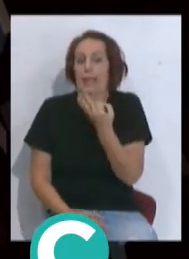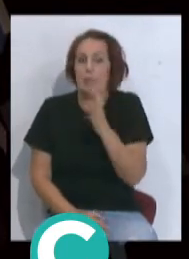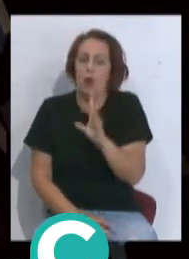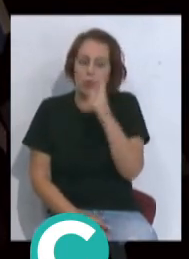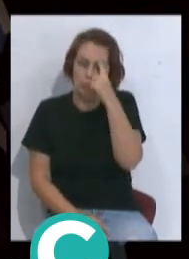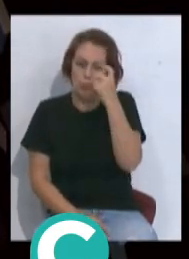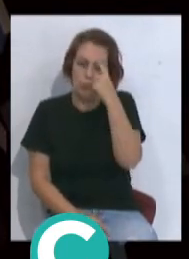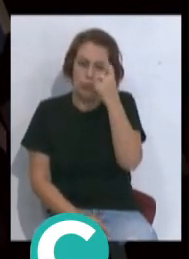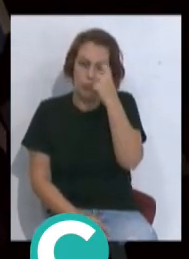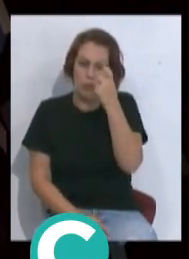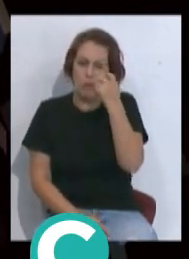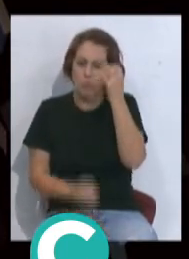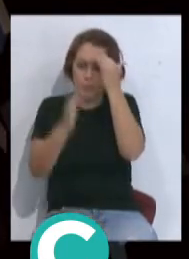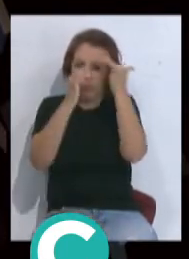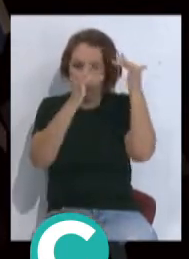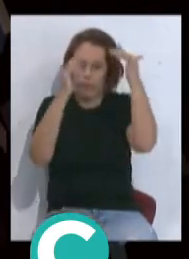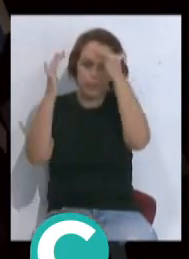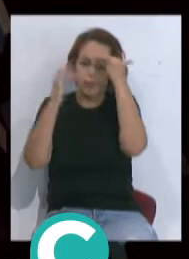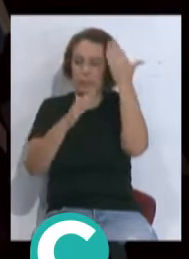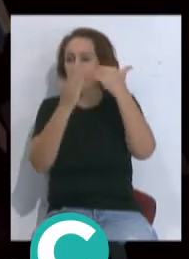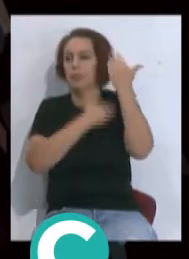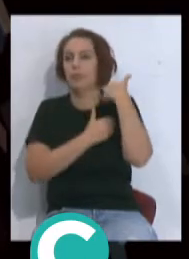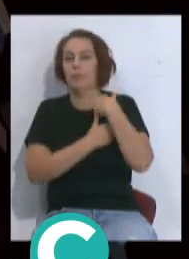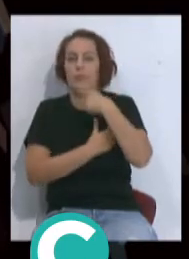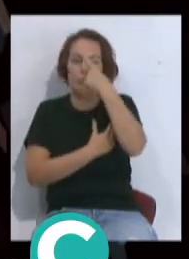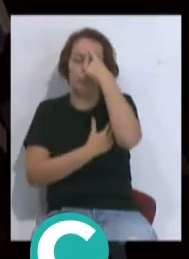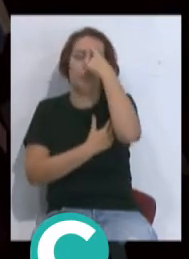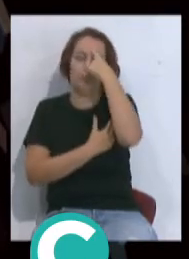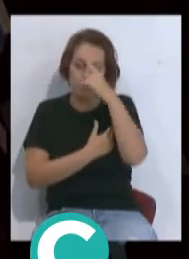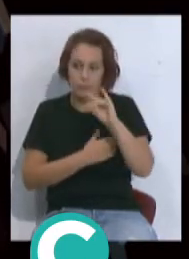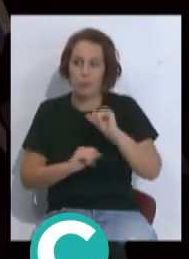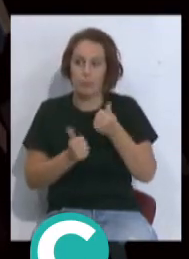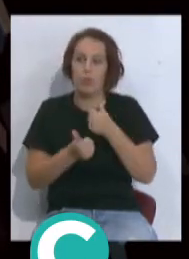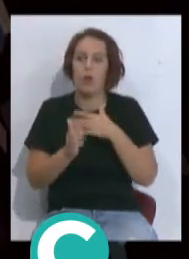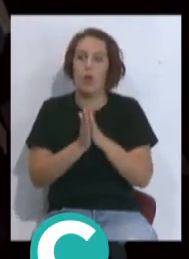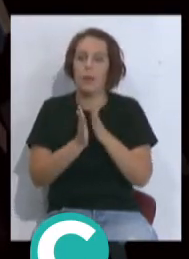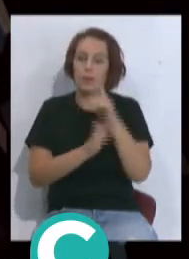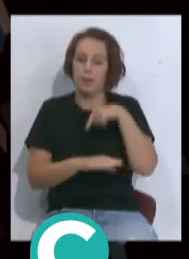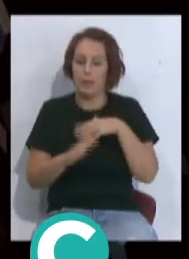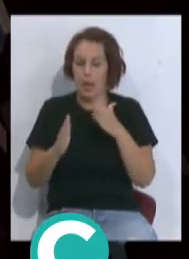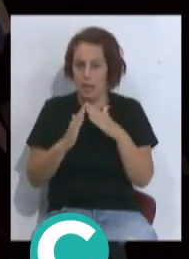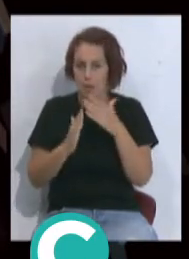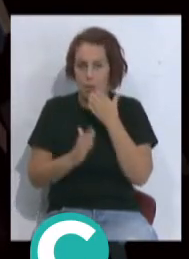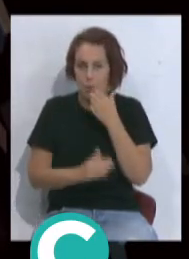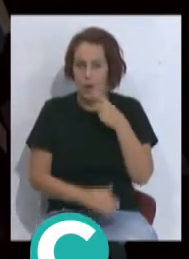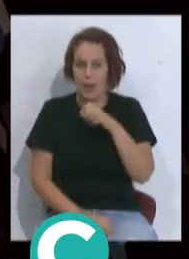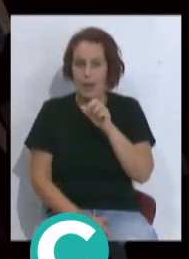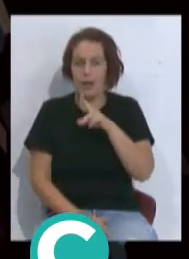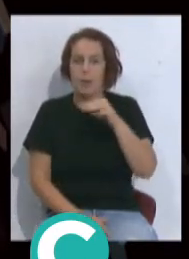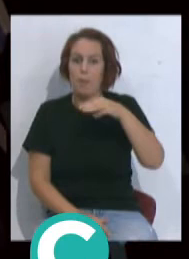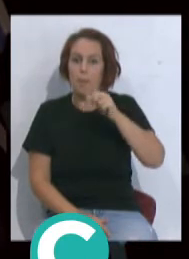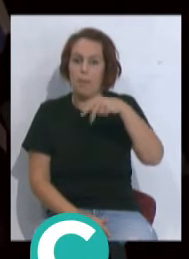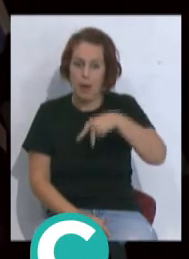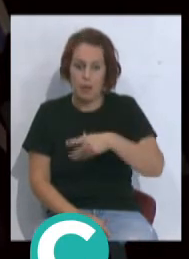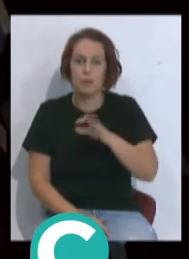recuerdas muchísimos recuerdos de épocas pasadas. Y me acuerdo perfectamente, empecé con antiguos compañeros de esta casa como Germán García, que estaba